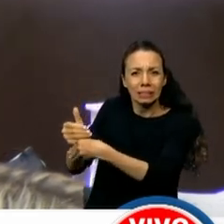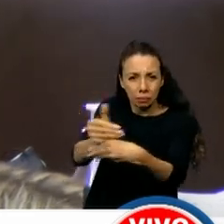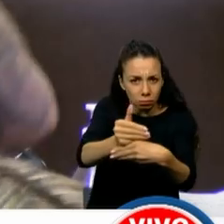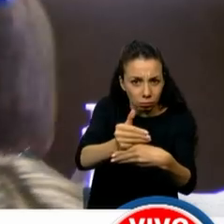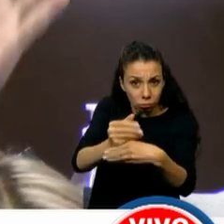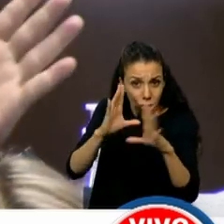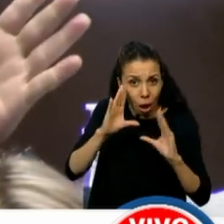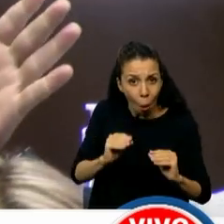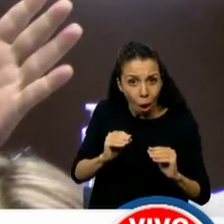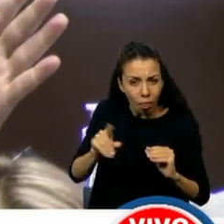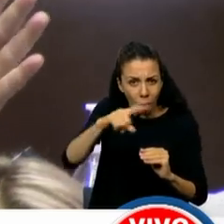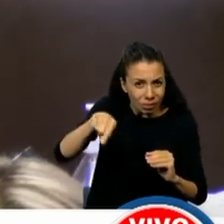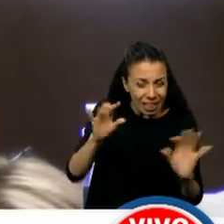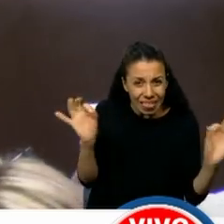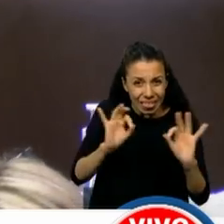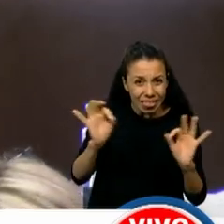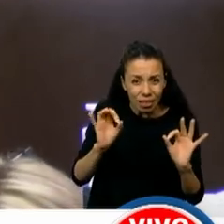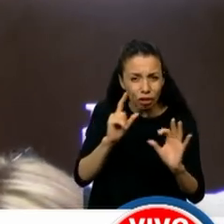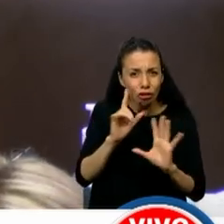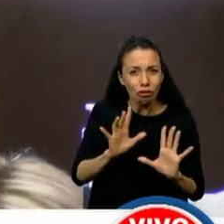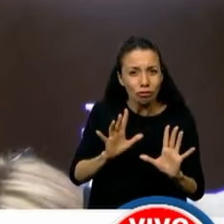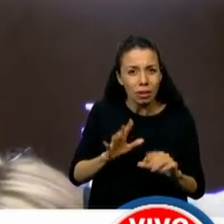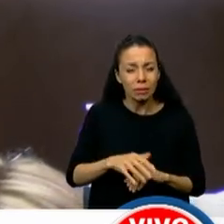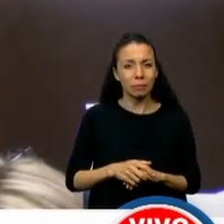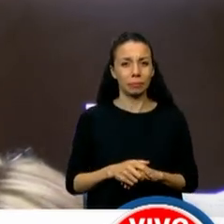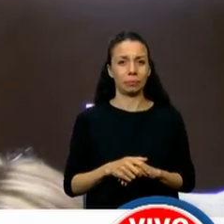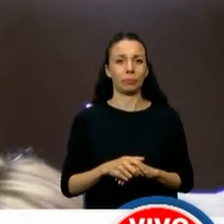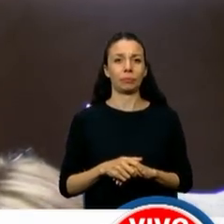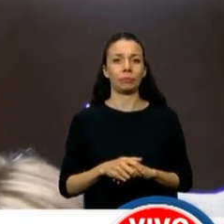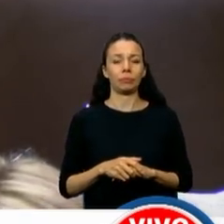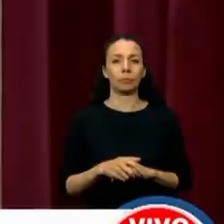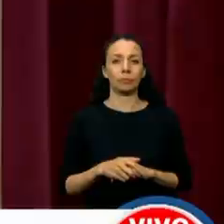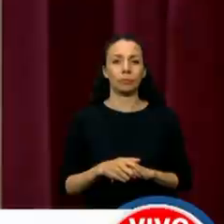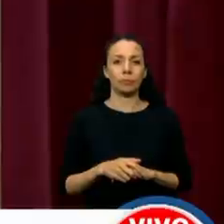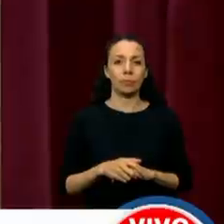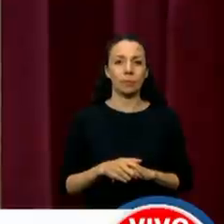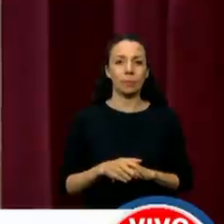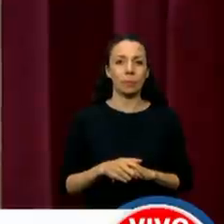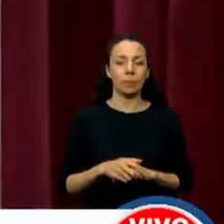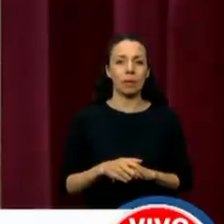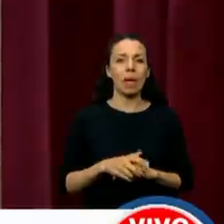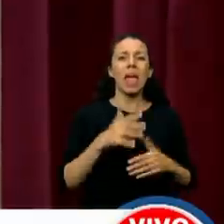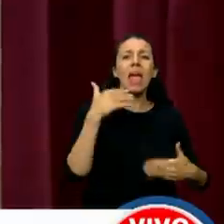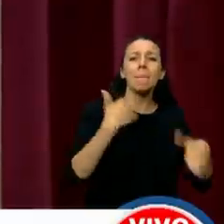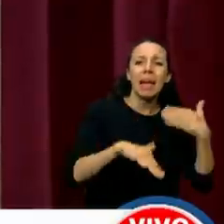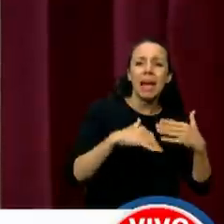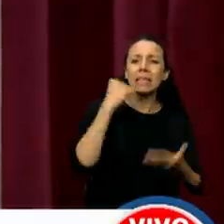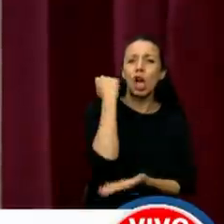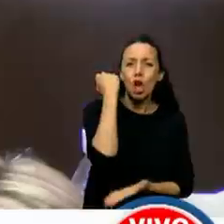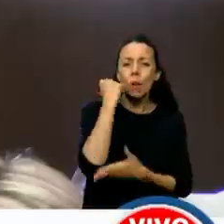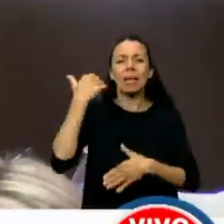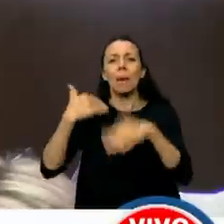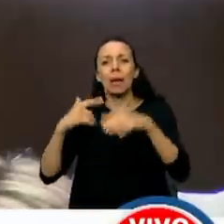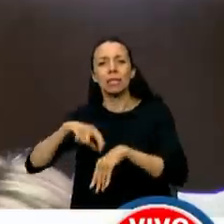realidad porque no la vivieron silencio silencio por favor emergencia económica emergencia